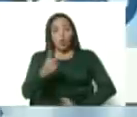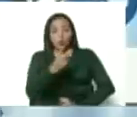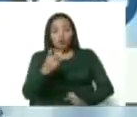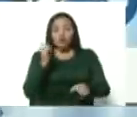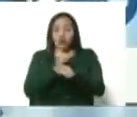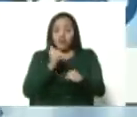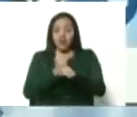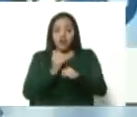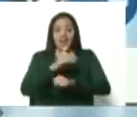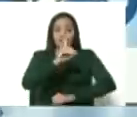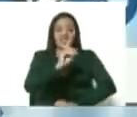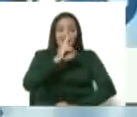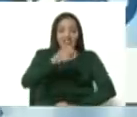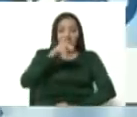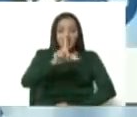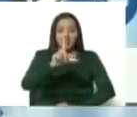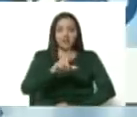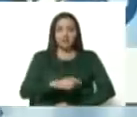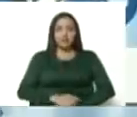de DHL.